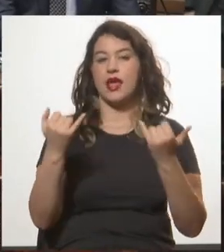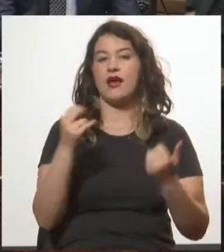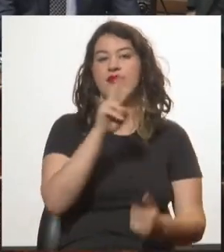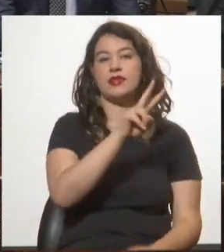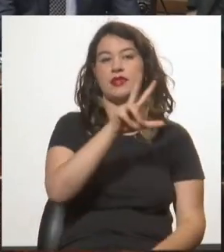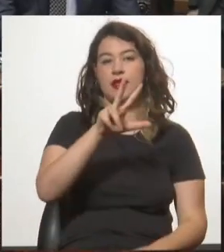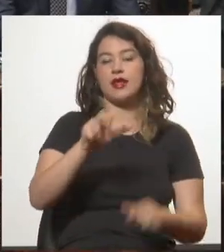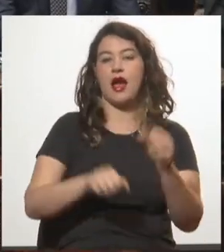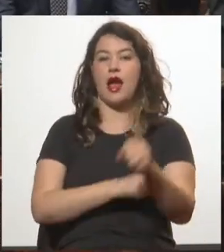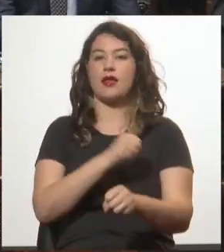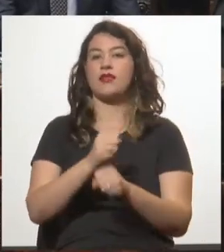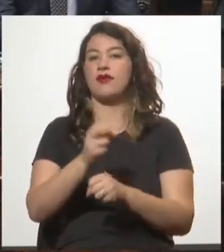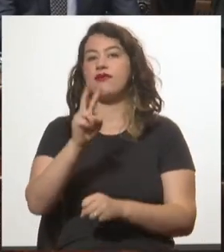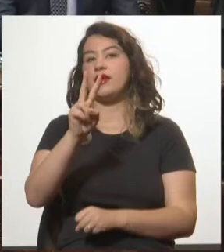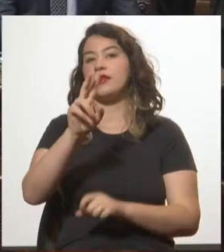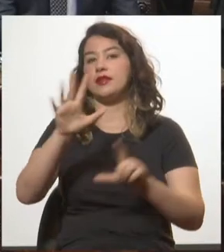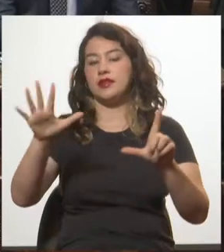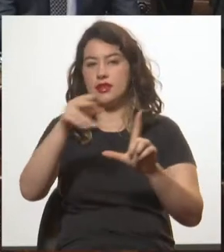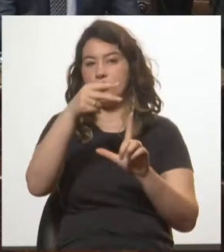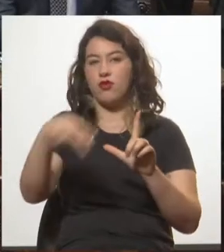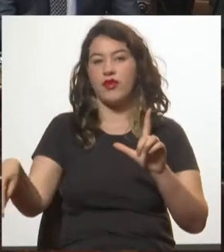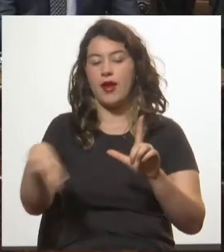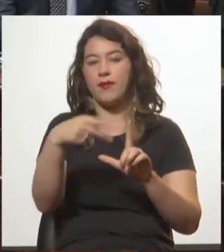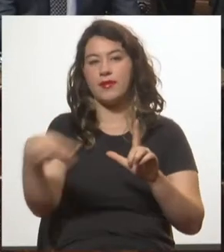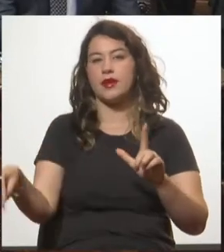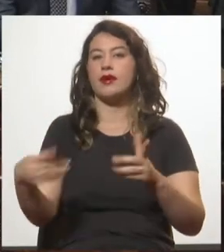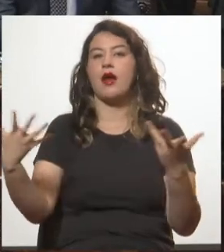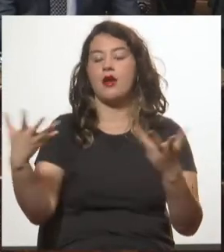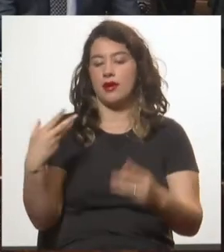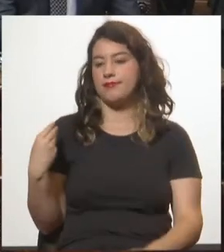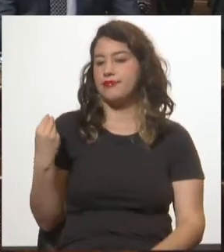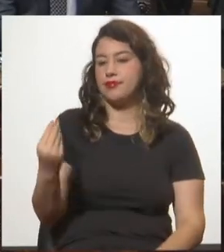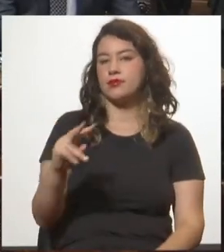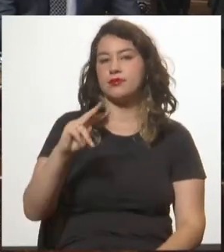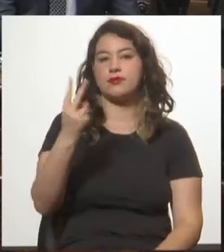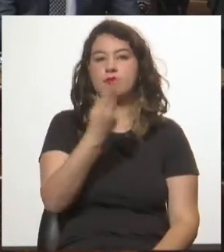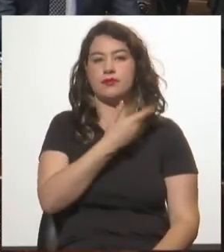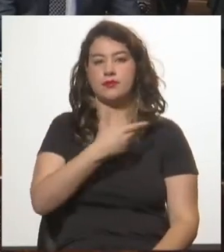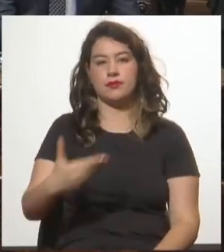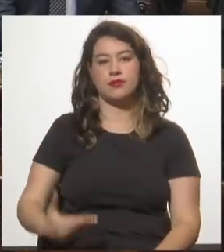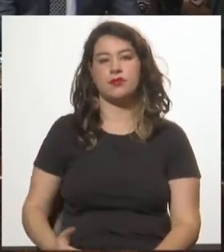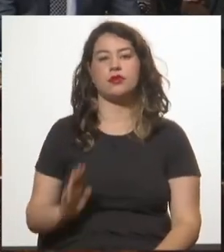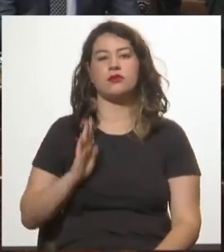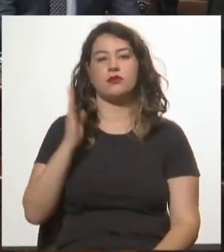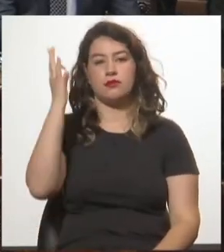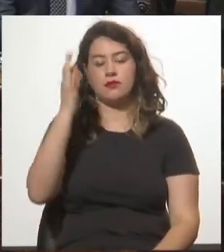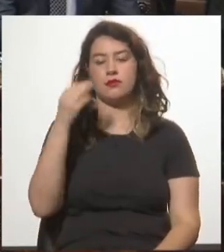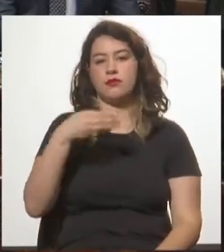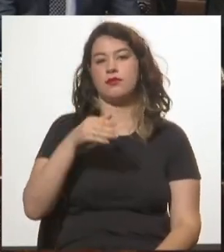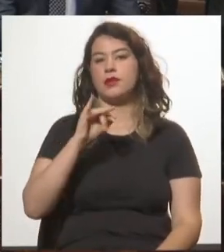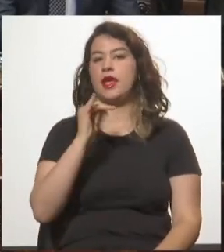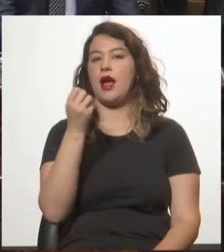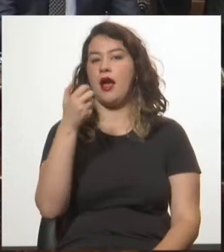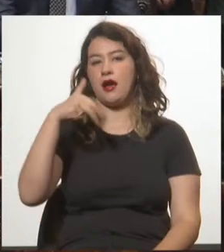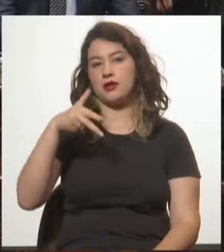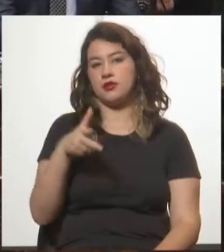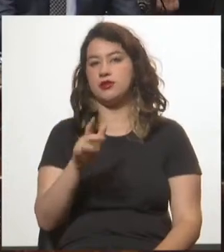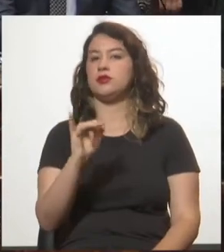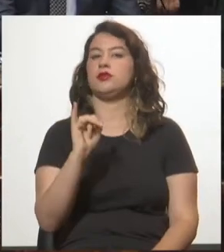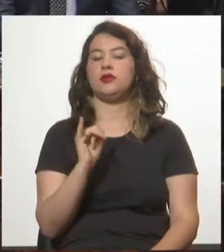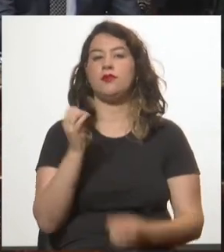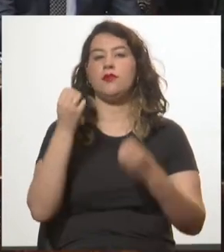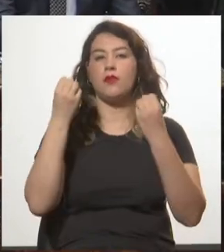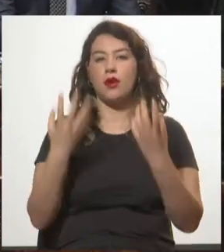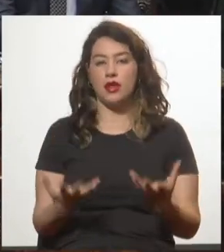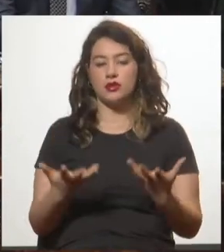al día 27 de noviembre inclusive pasar a ocupar la vicepresidencia de la república de la señora senadora graciela bianchi por tal